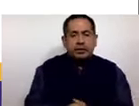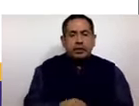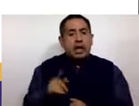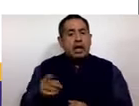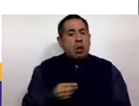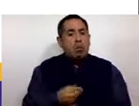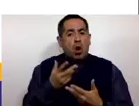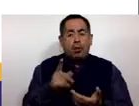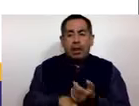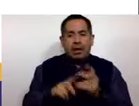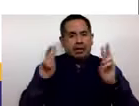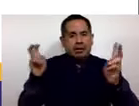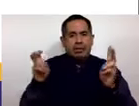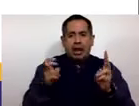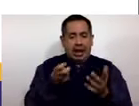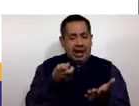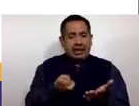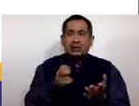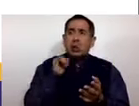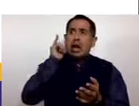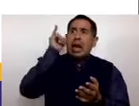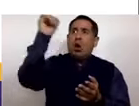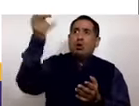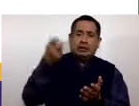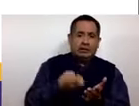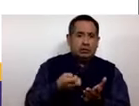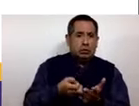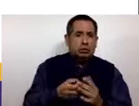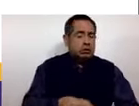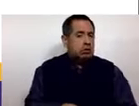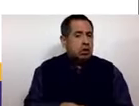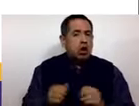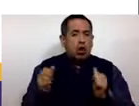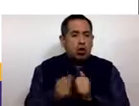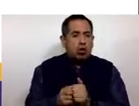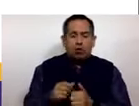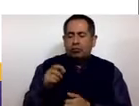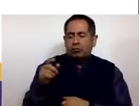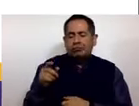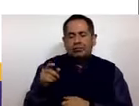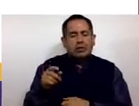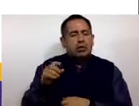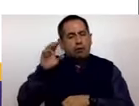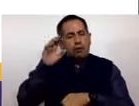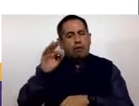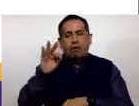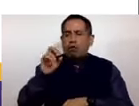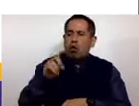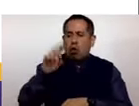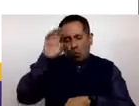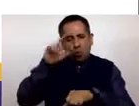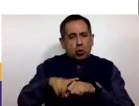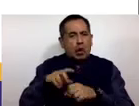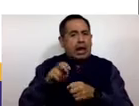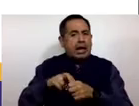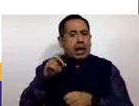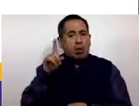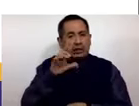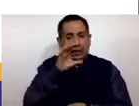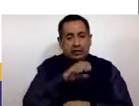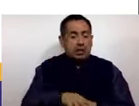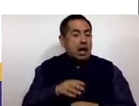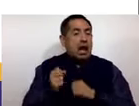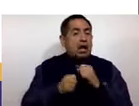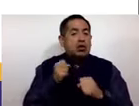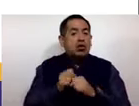pasaba lejos, con el apoyo del Fondo Estatal para la Cultura y las Artes de Aguascalientes. En 2018 ganó el premio